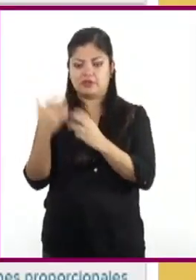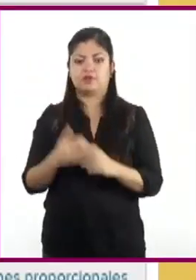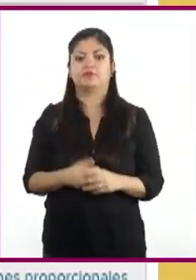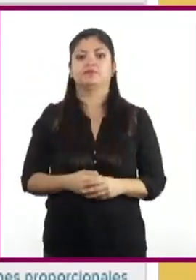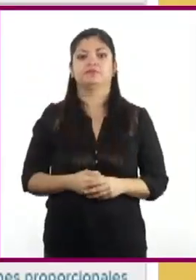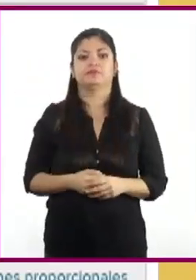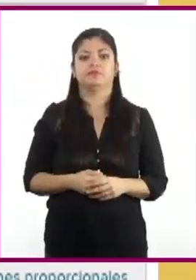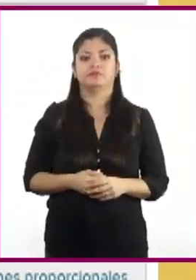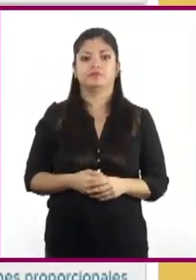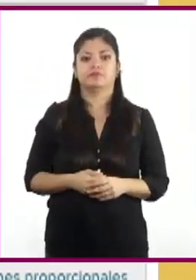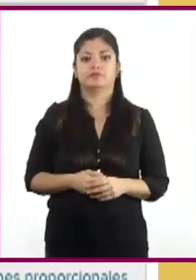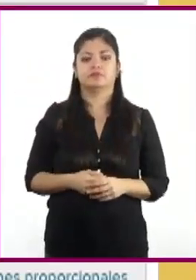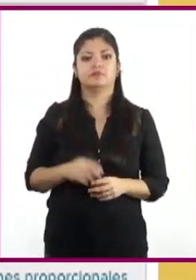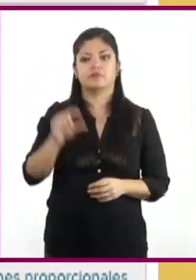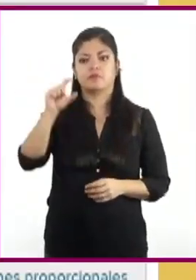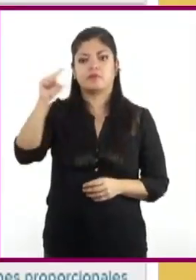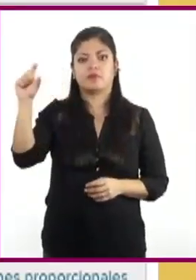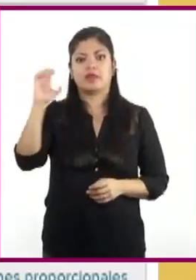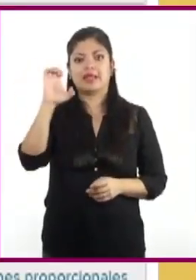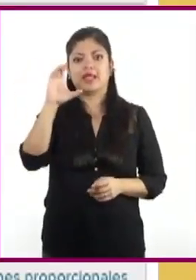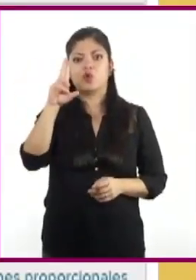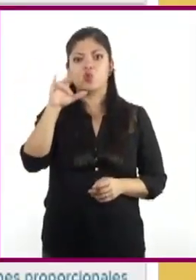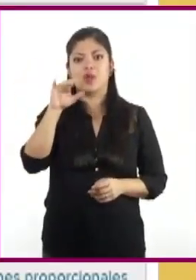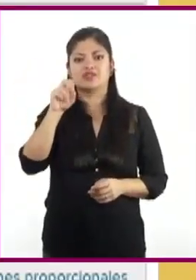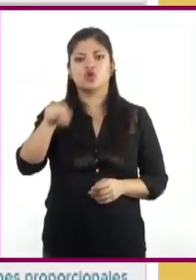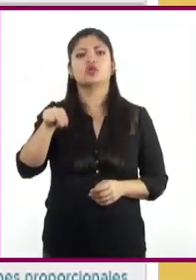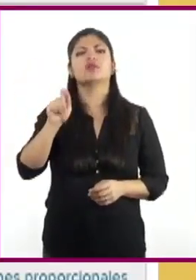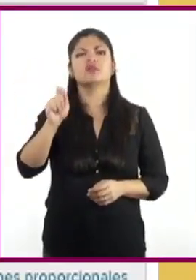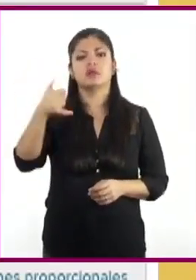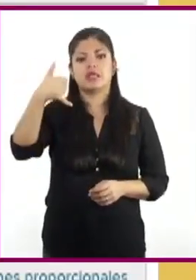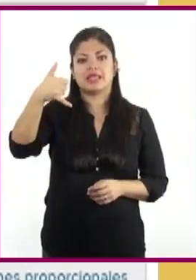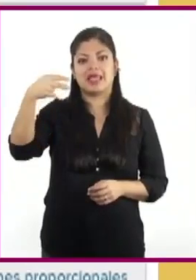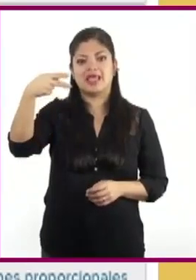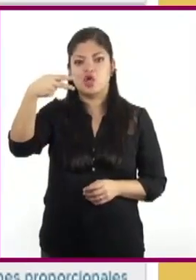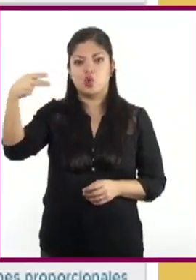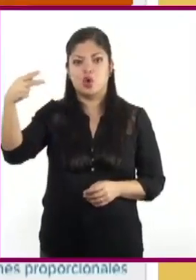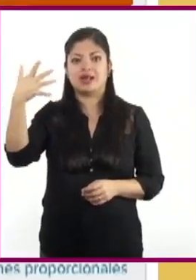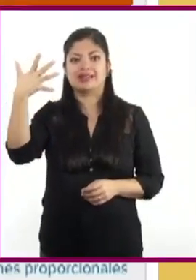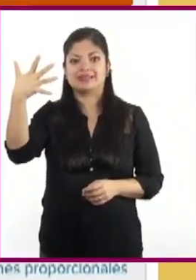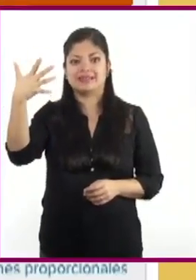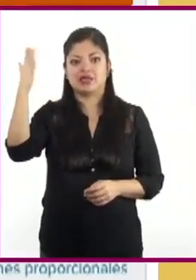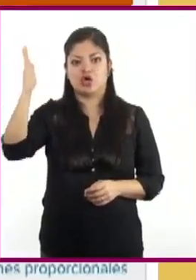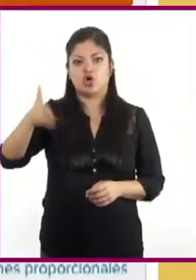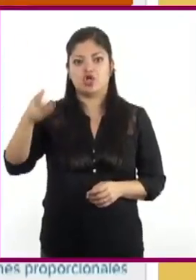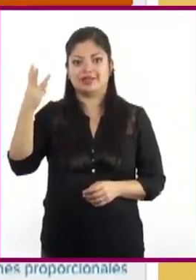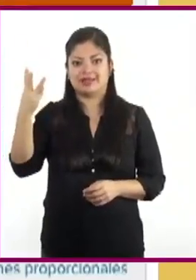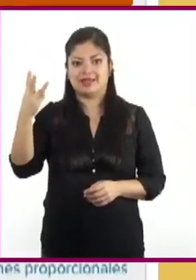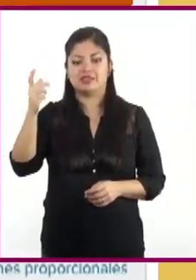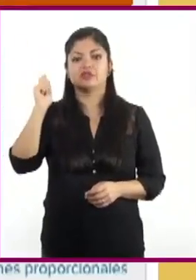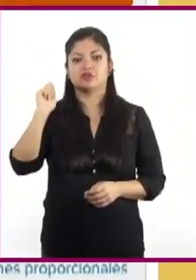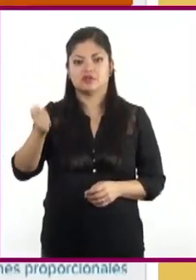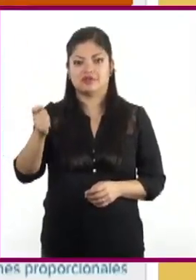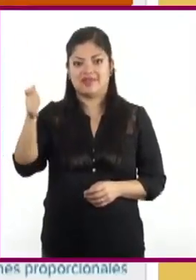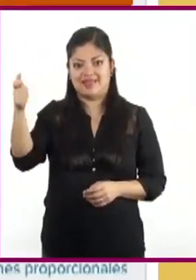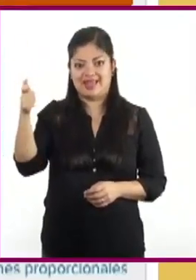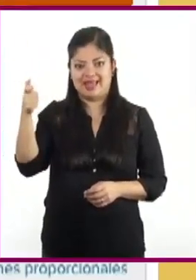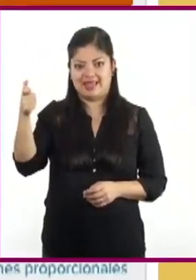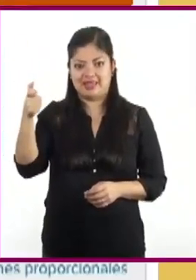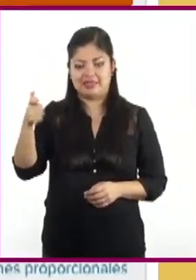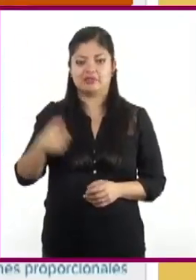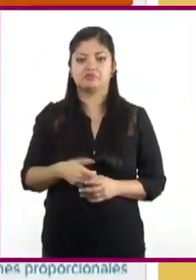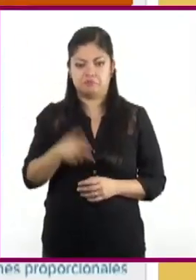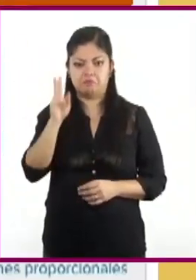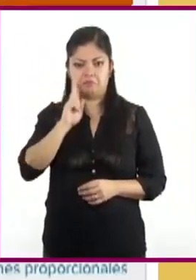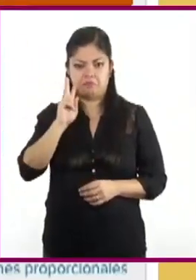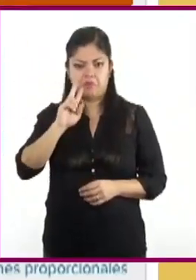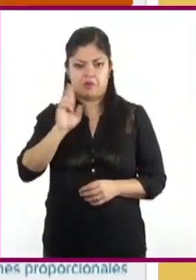3,5. Y la ecuación era y es igual a 5 tercios de x. Vamos a